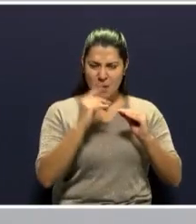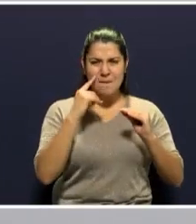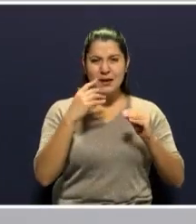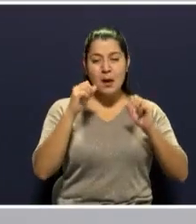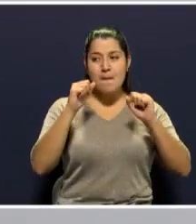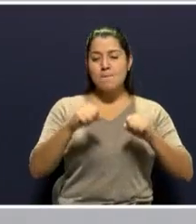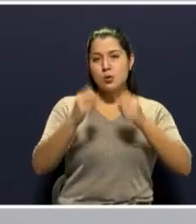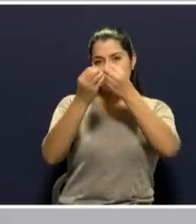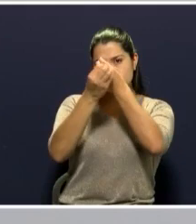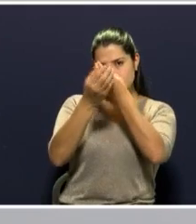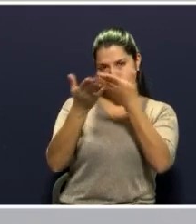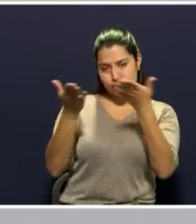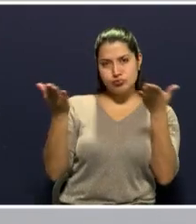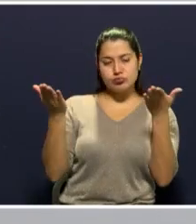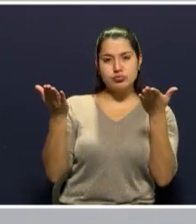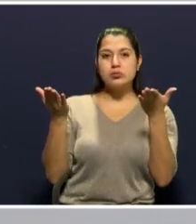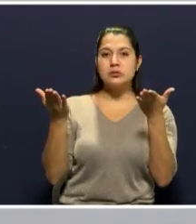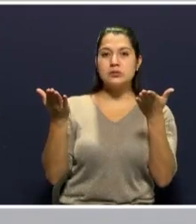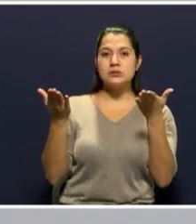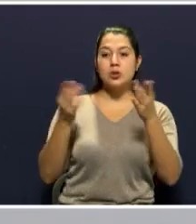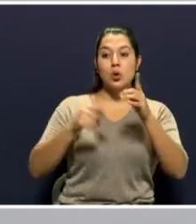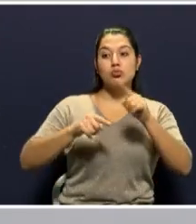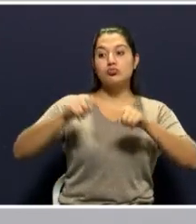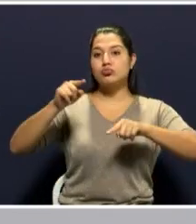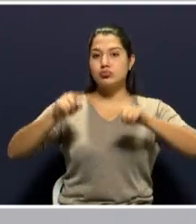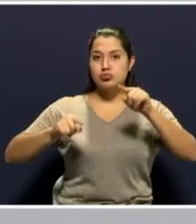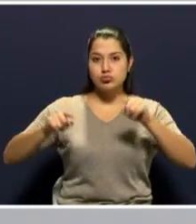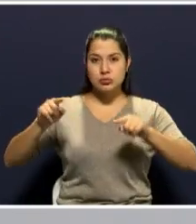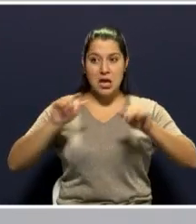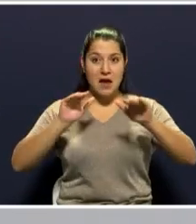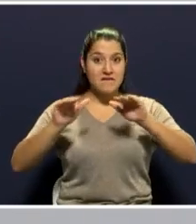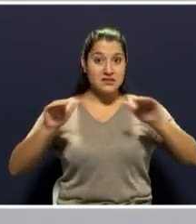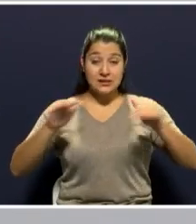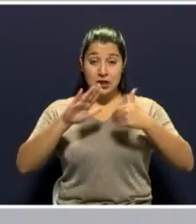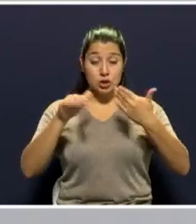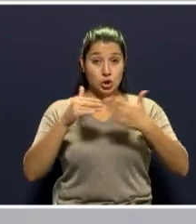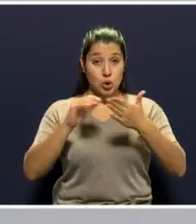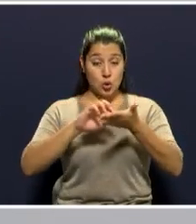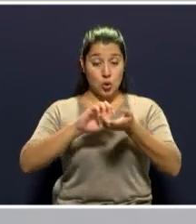las tendencias y alertarlo de posibles cambios.